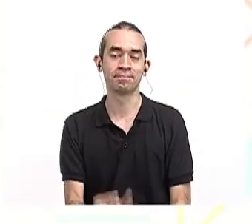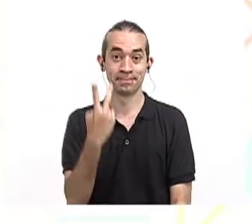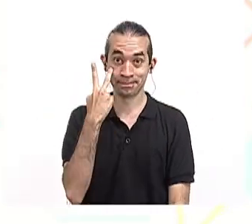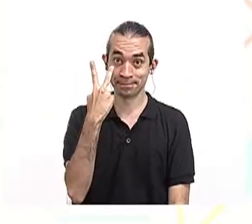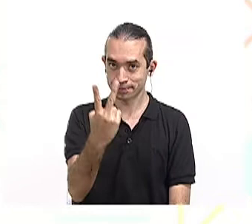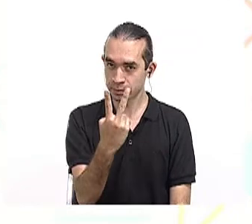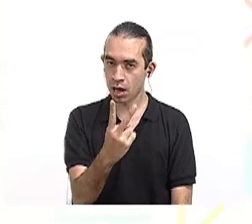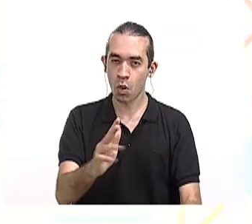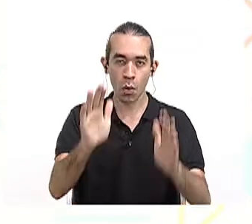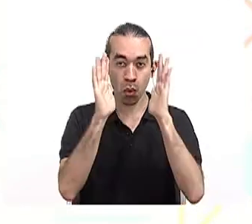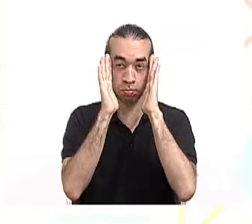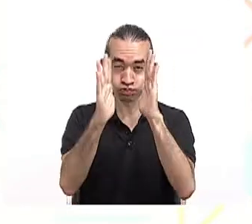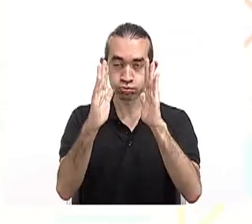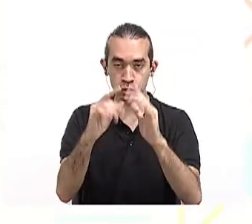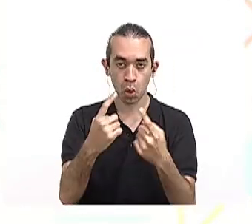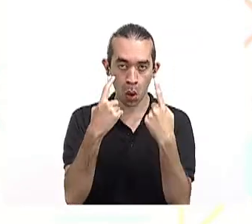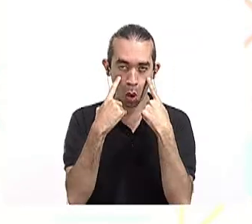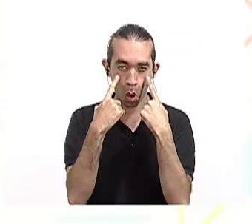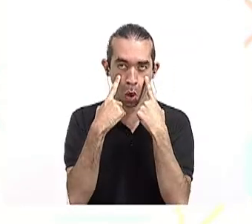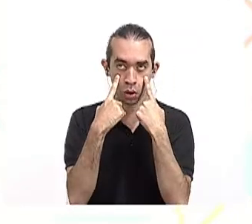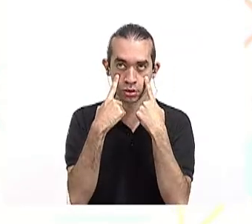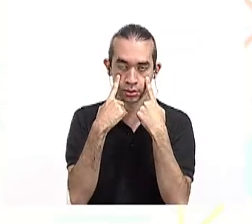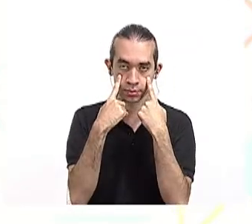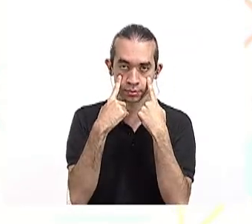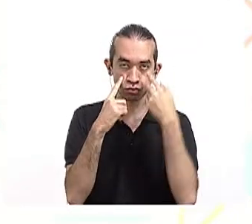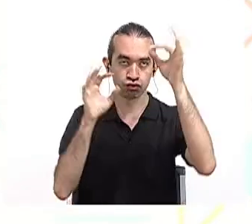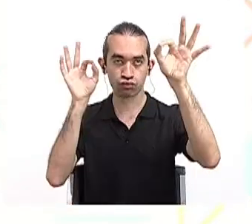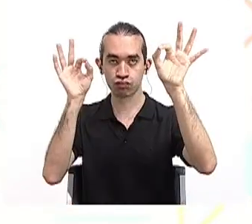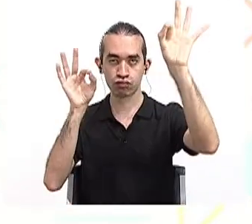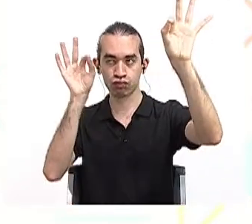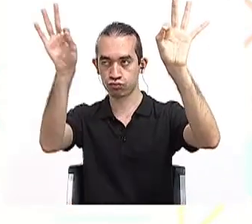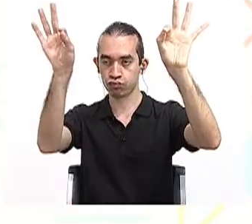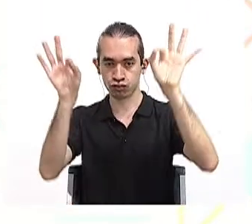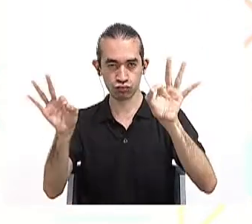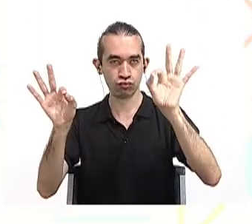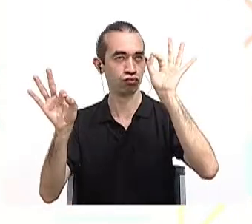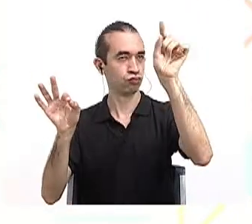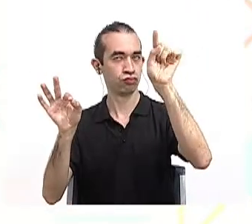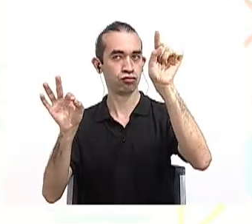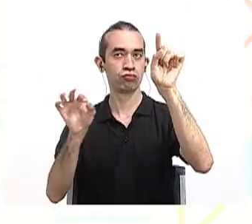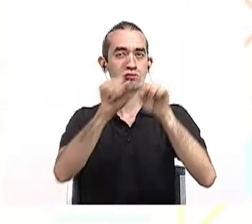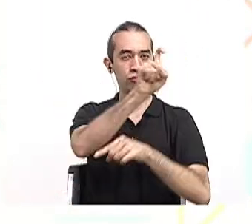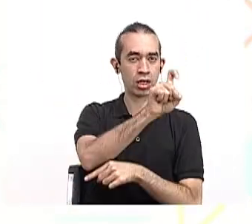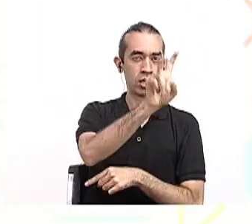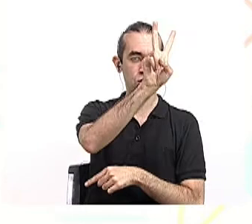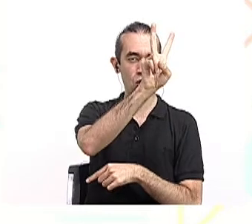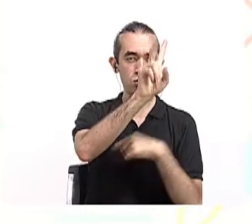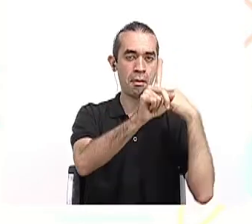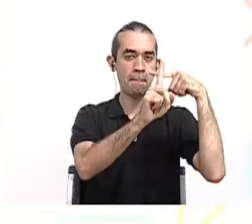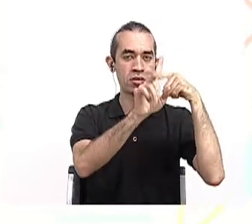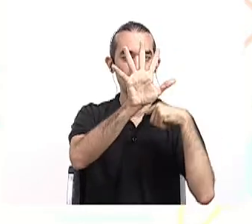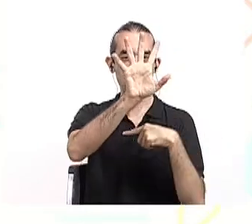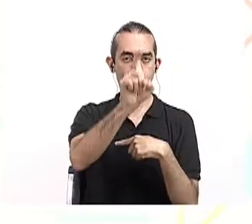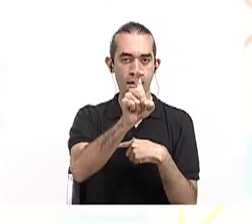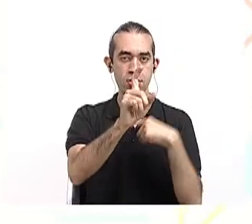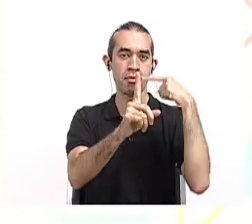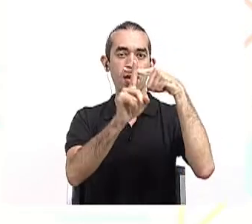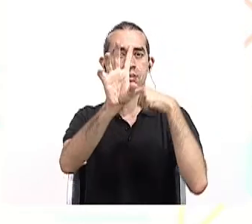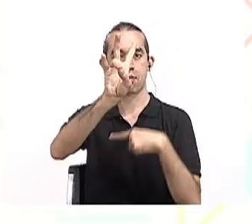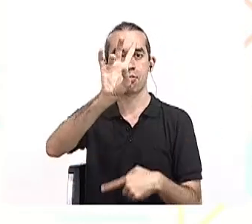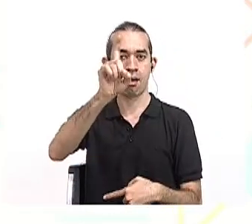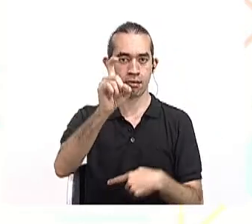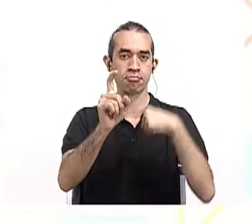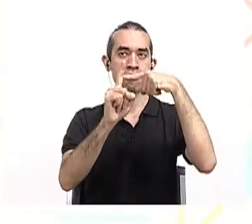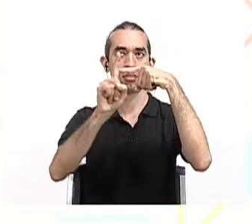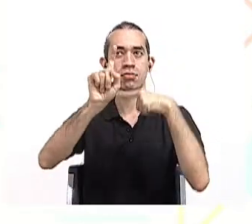Observamos detenidamente el primer numerador, x2 más 5x más 7x más